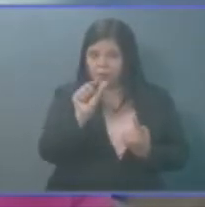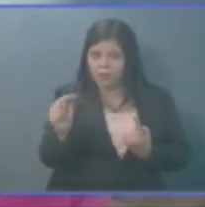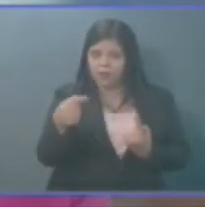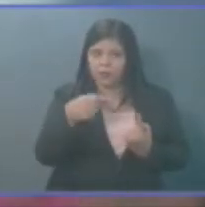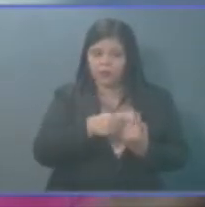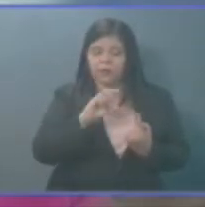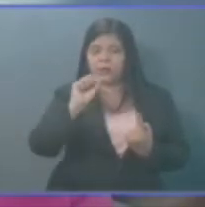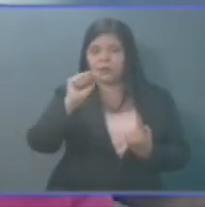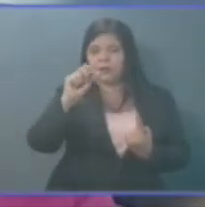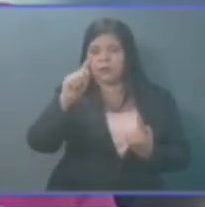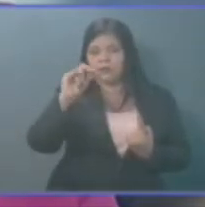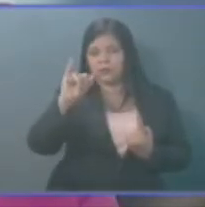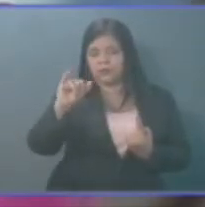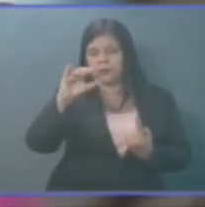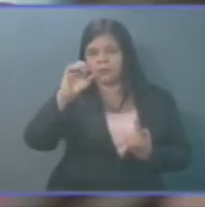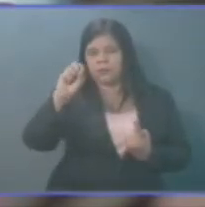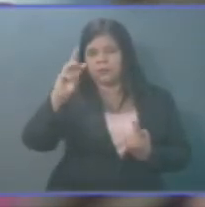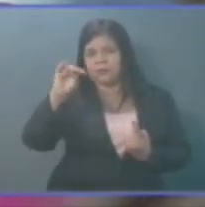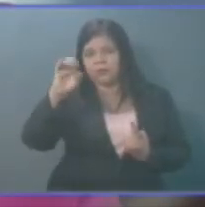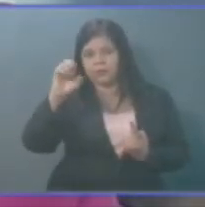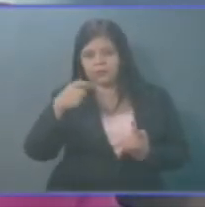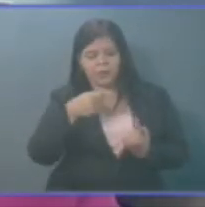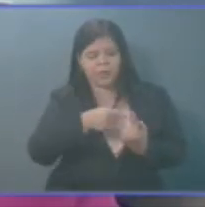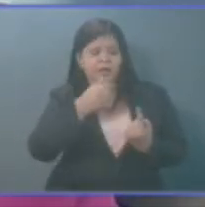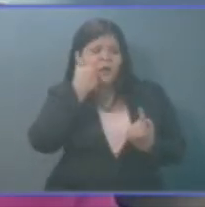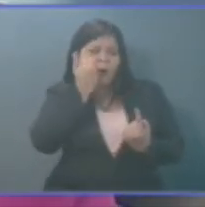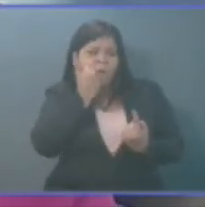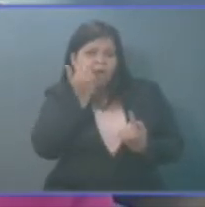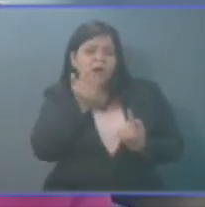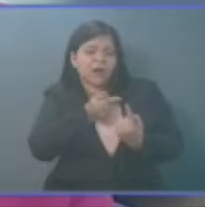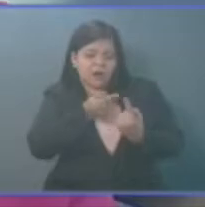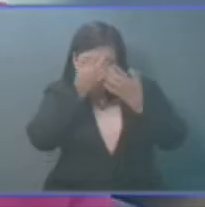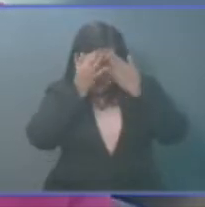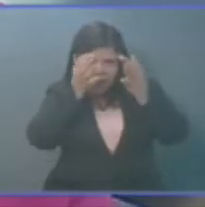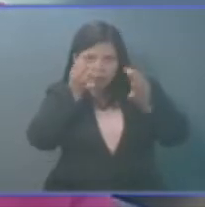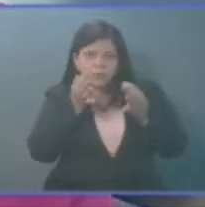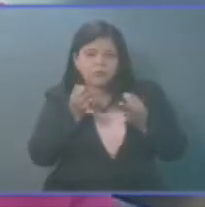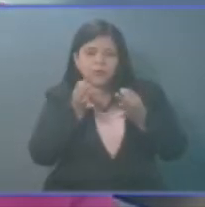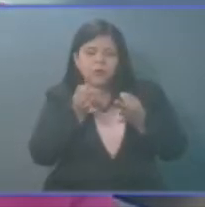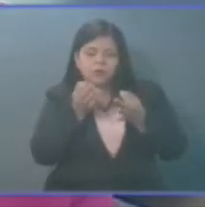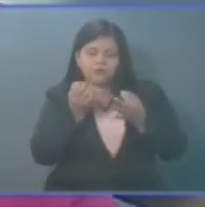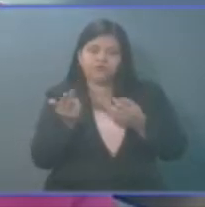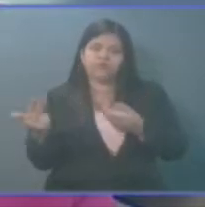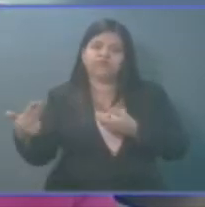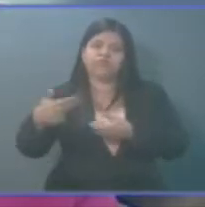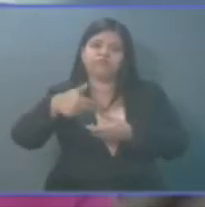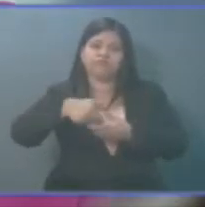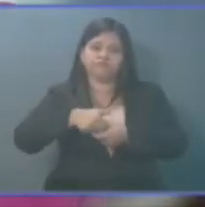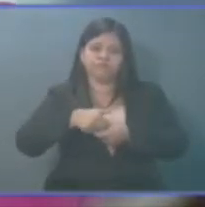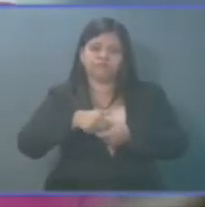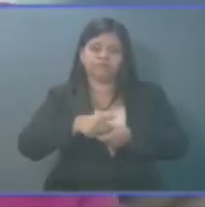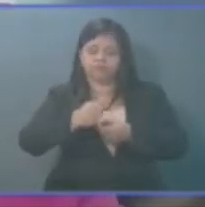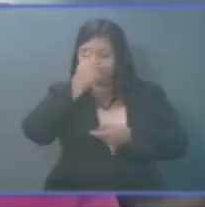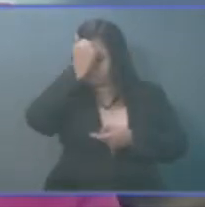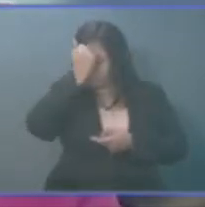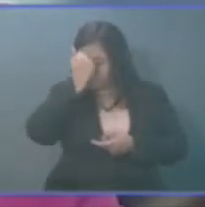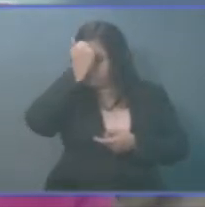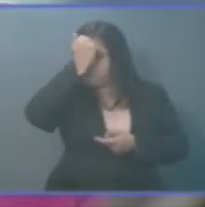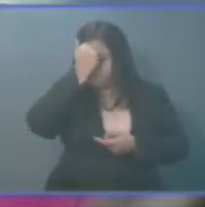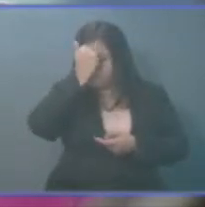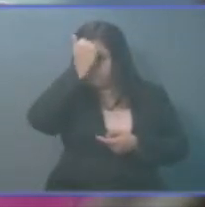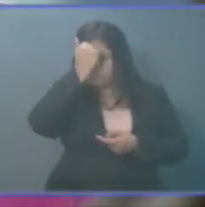Espesoto Samuner desde muy joven decidió seguir su vocación religiosa e inició